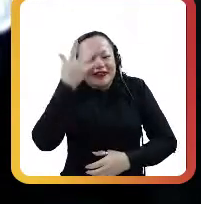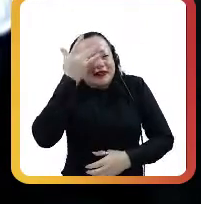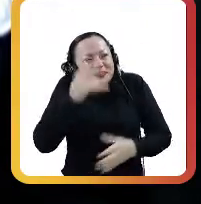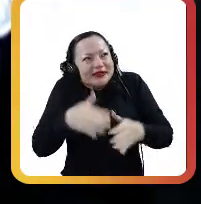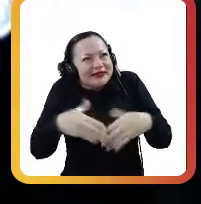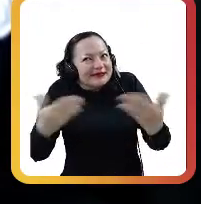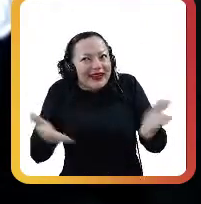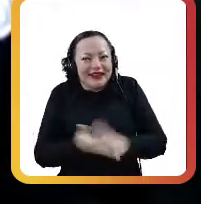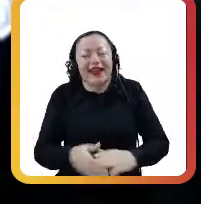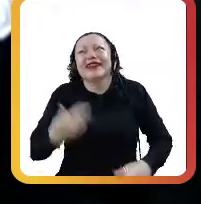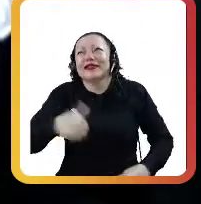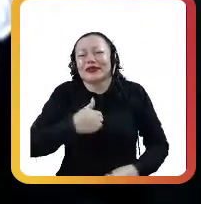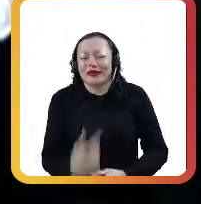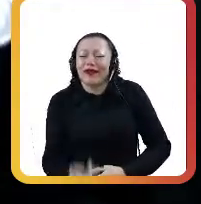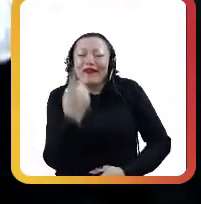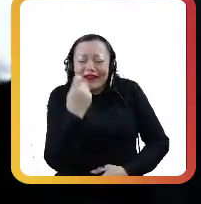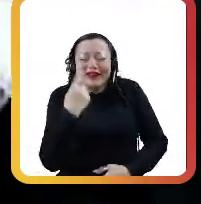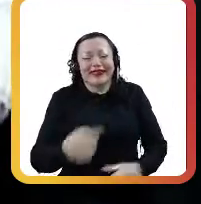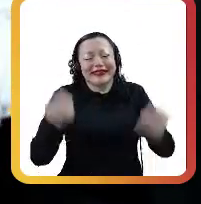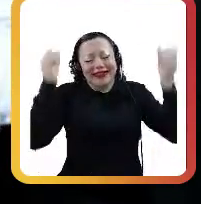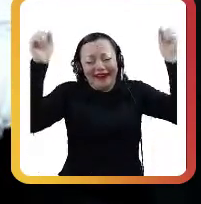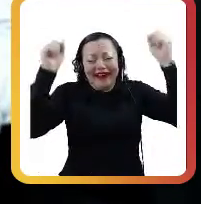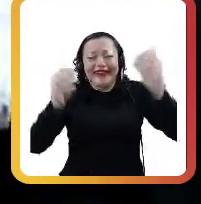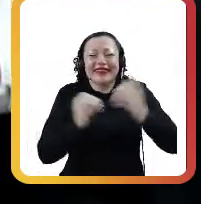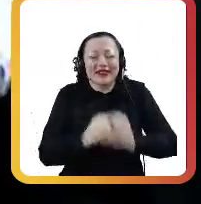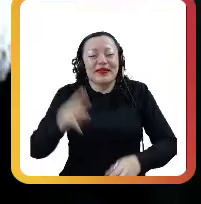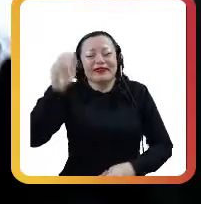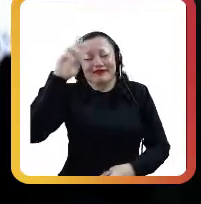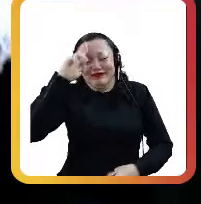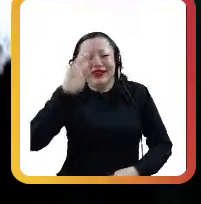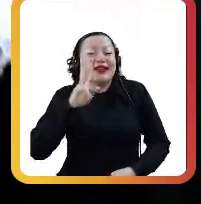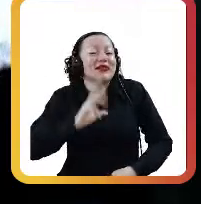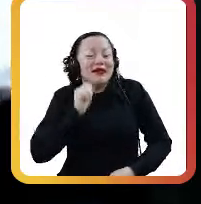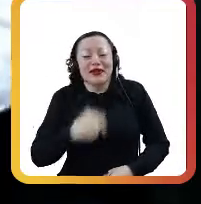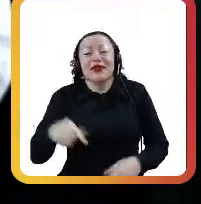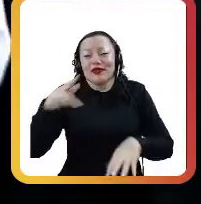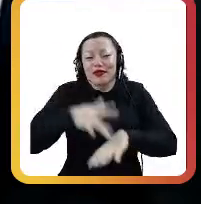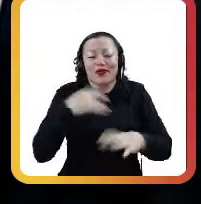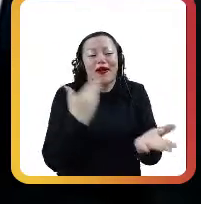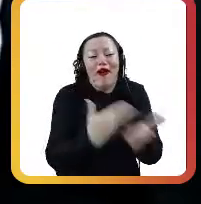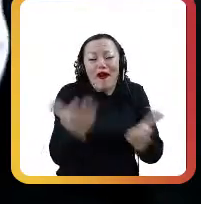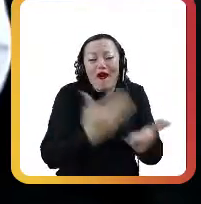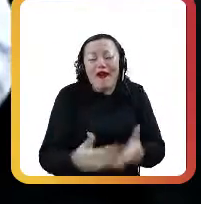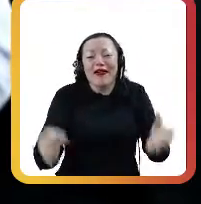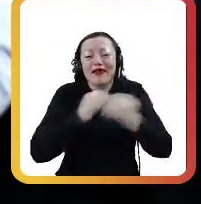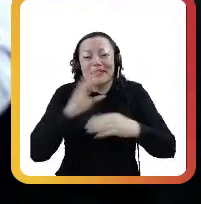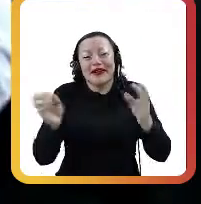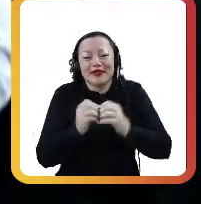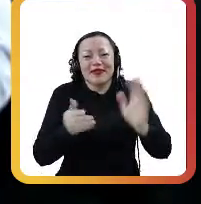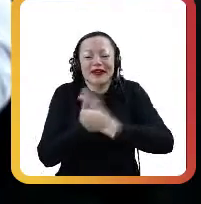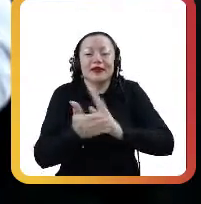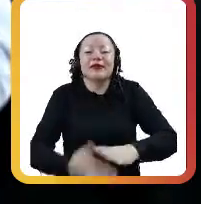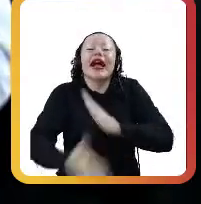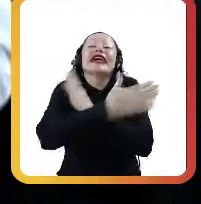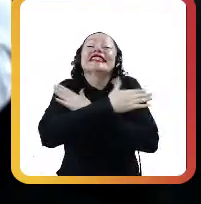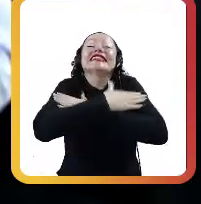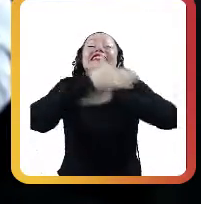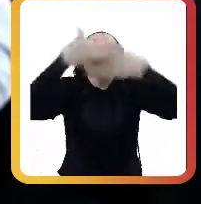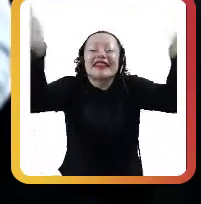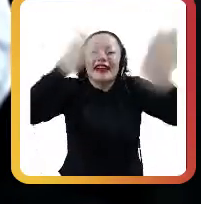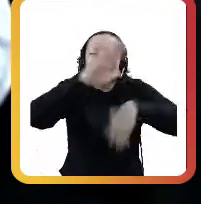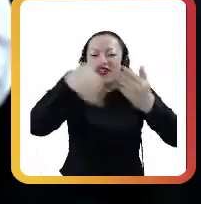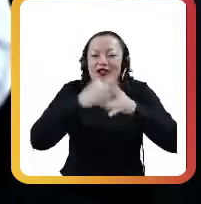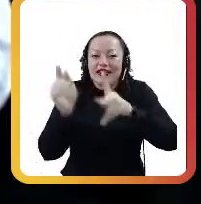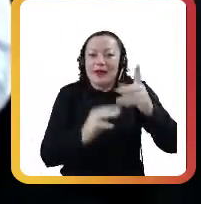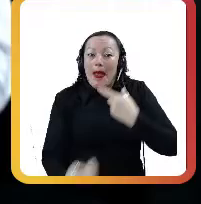nosotros no la ganaremos? Tiene razón, Mirellita, porque no la compramos. Debe ser por eso que no nos la ganamos. Saludos para todos los que a esta hora de la